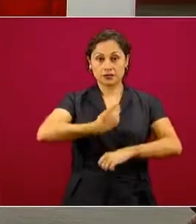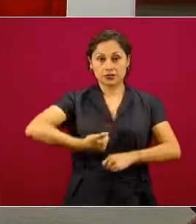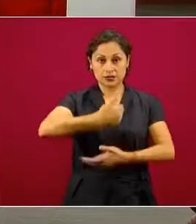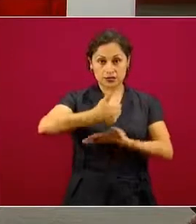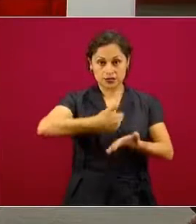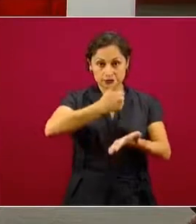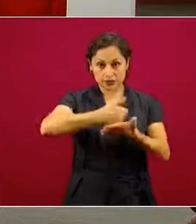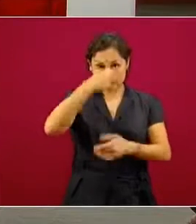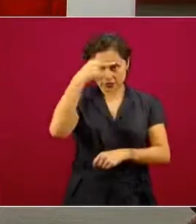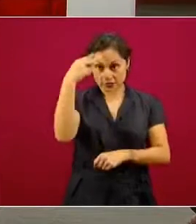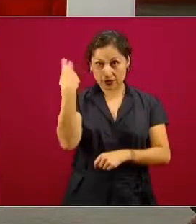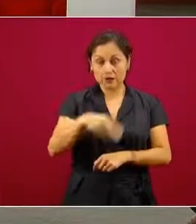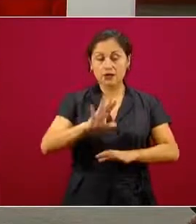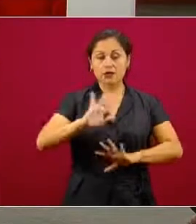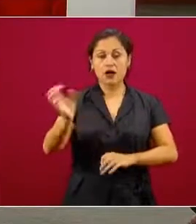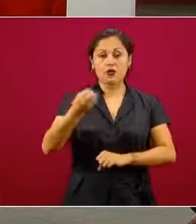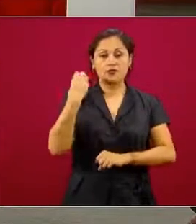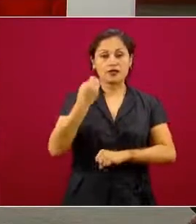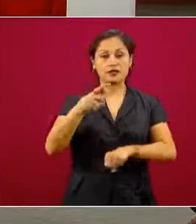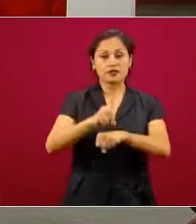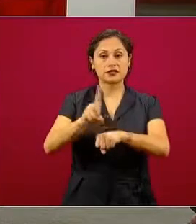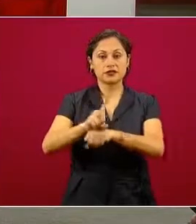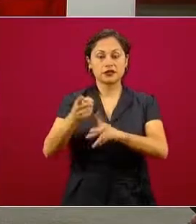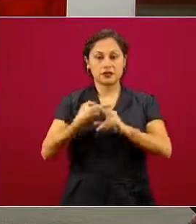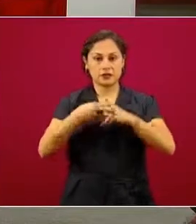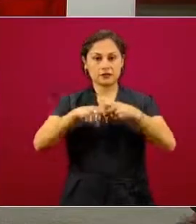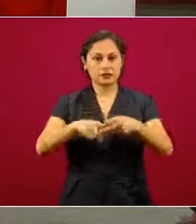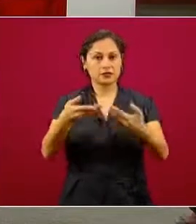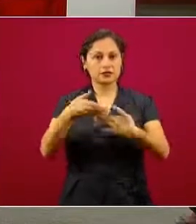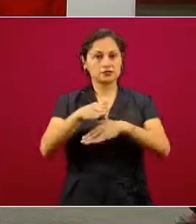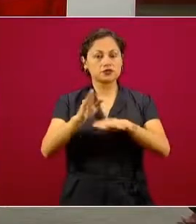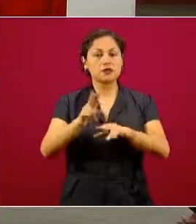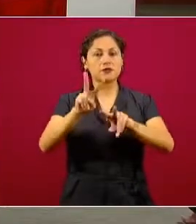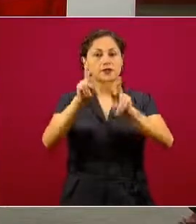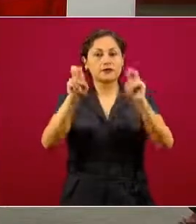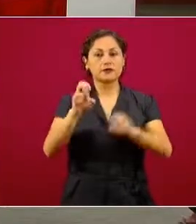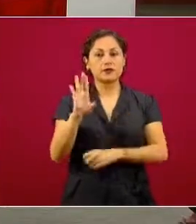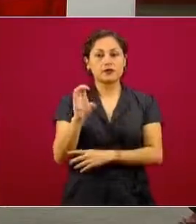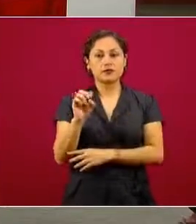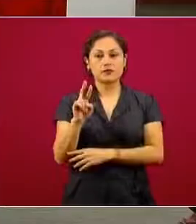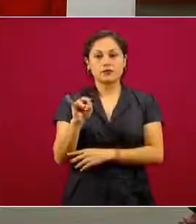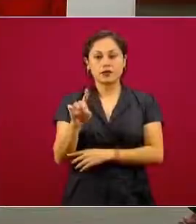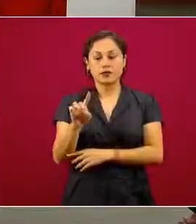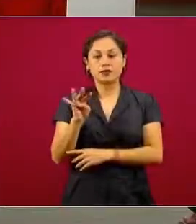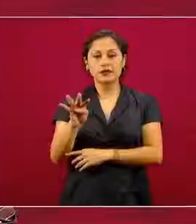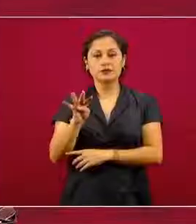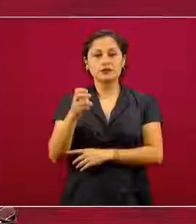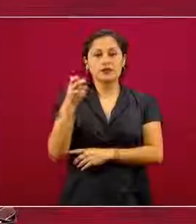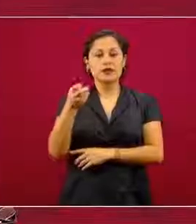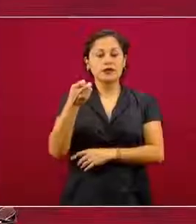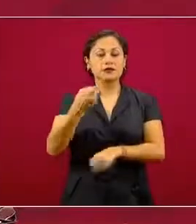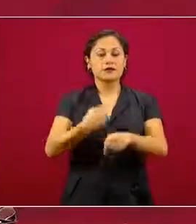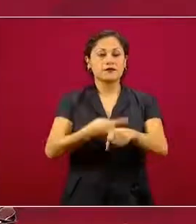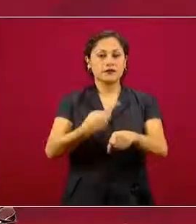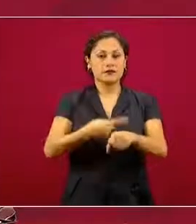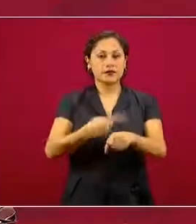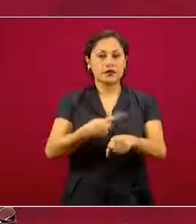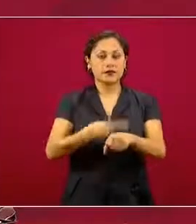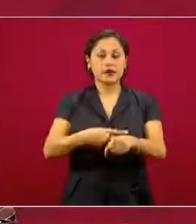la conferencia de prensa diaria sobre COVID-19. COVID-19 es la pandemia causada por el nuevo coronavirus, ya no tan